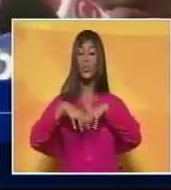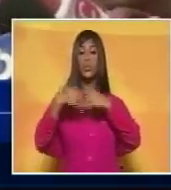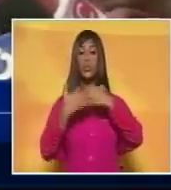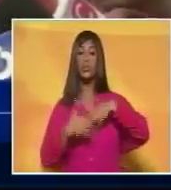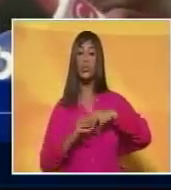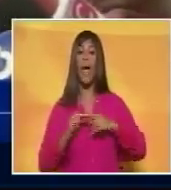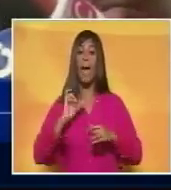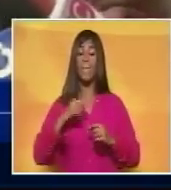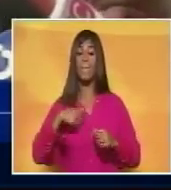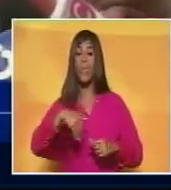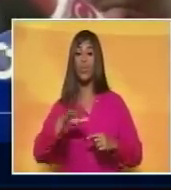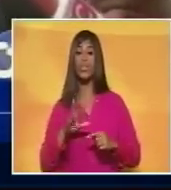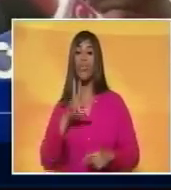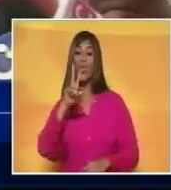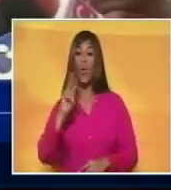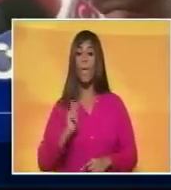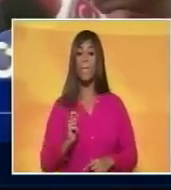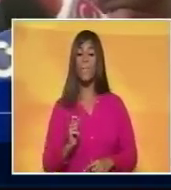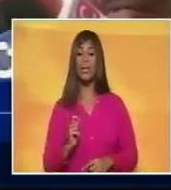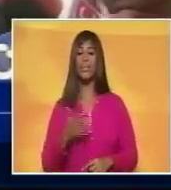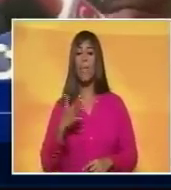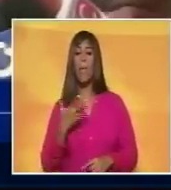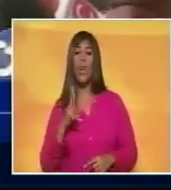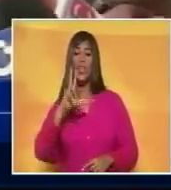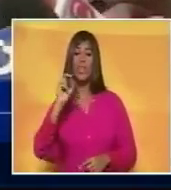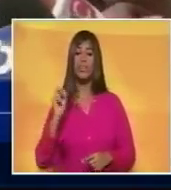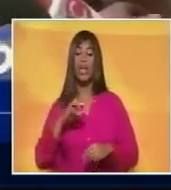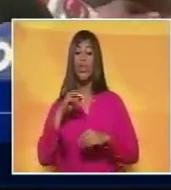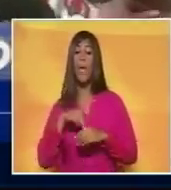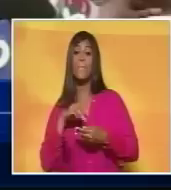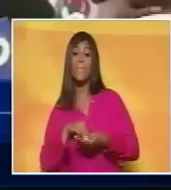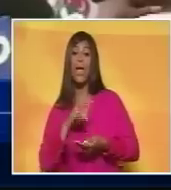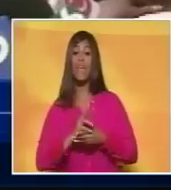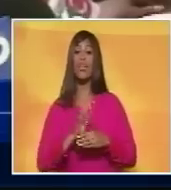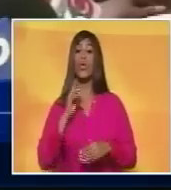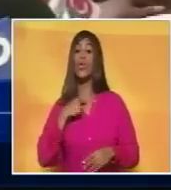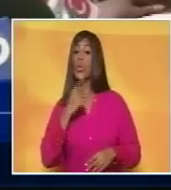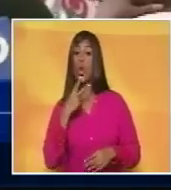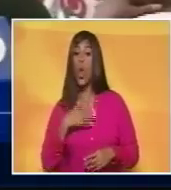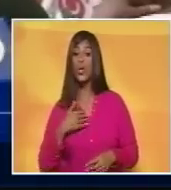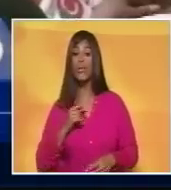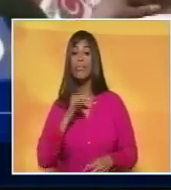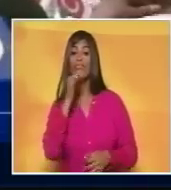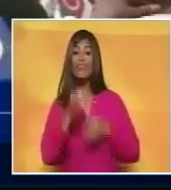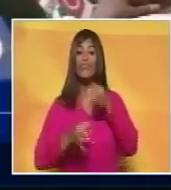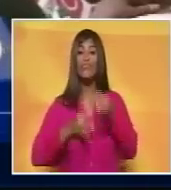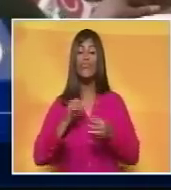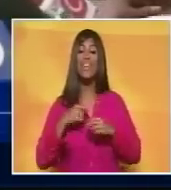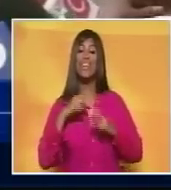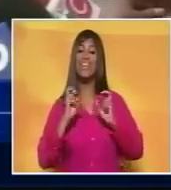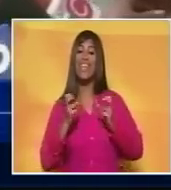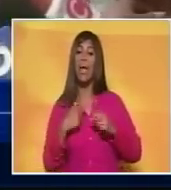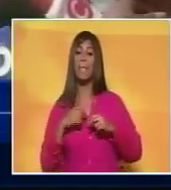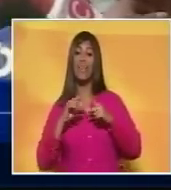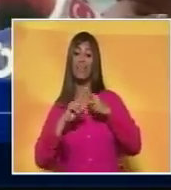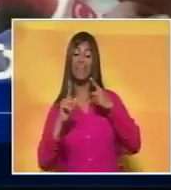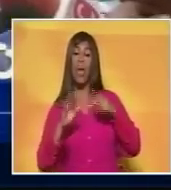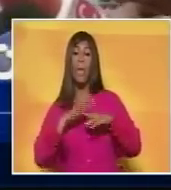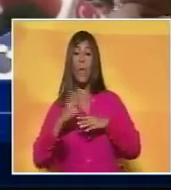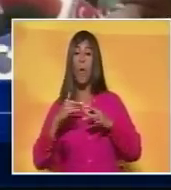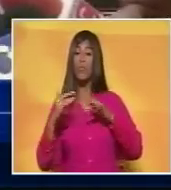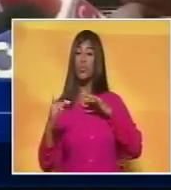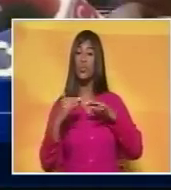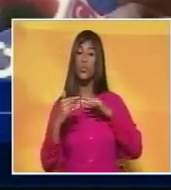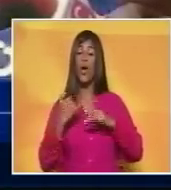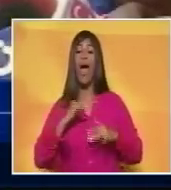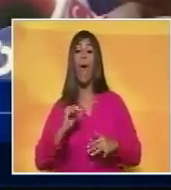los próximos 60 días aproximadamente 300 megavatios. No queremos informar mucho con el tema eléctrico porque inmediatamente en esta plena guerra que